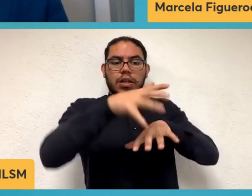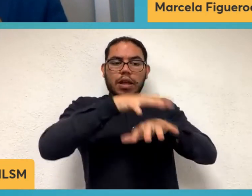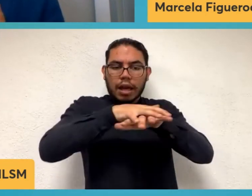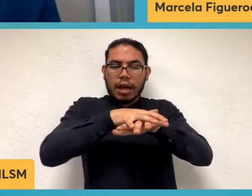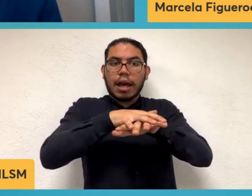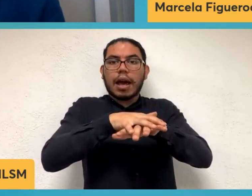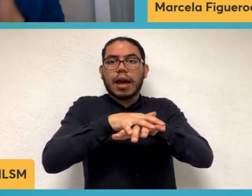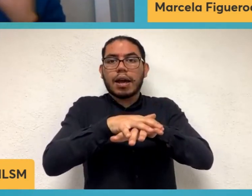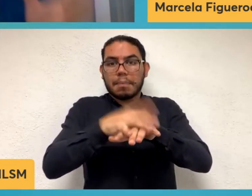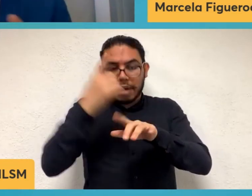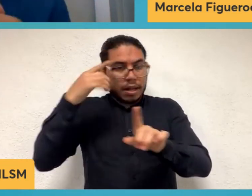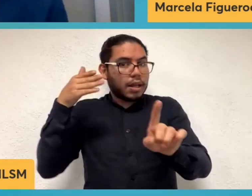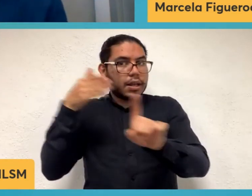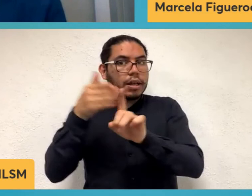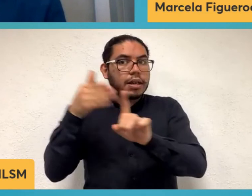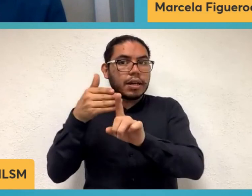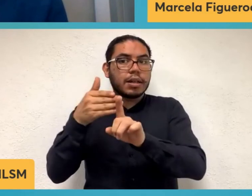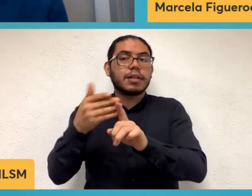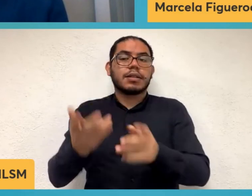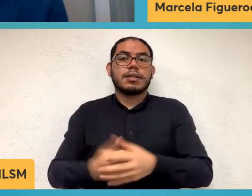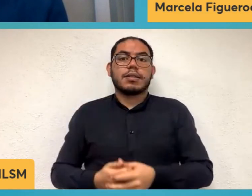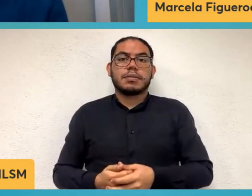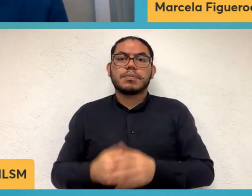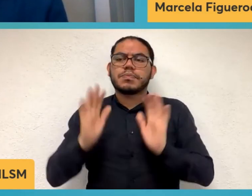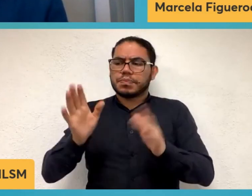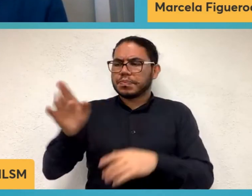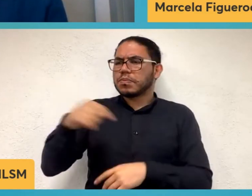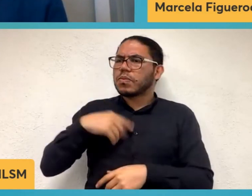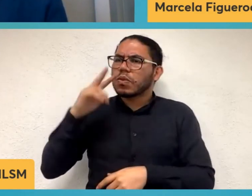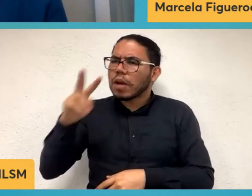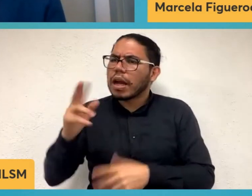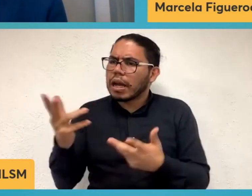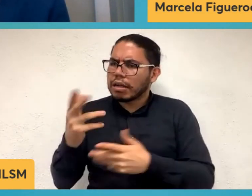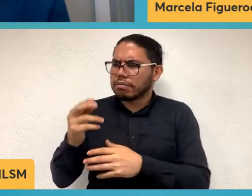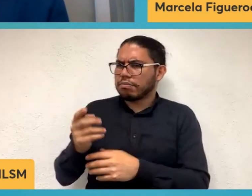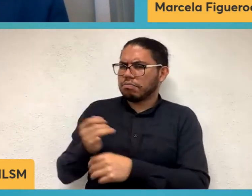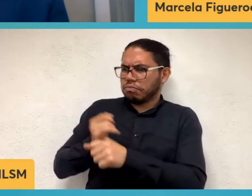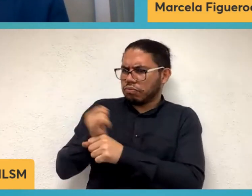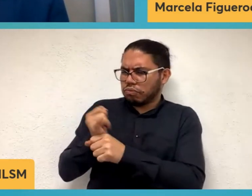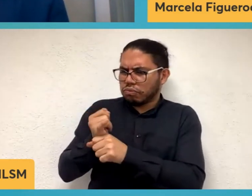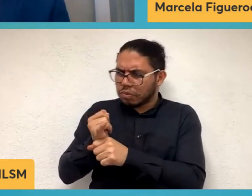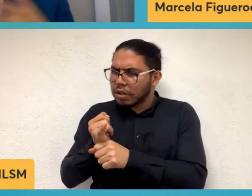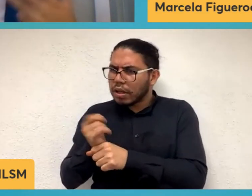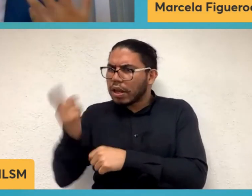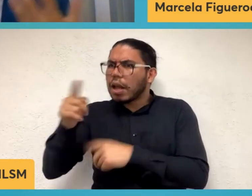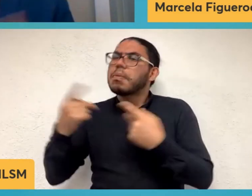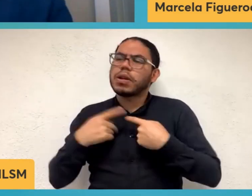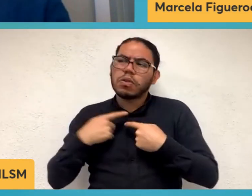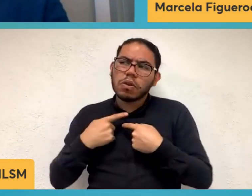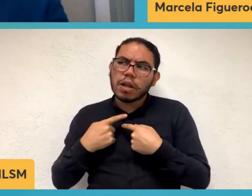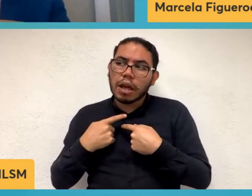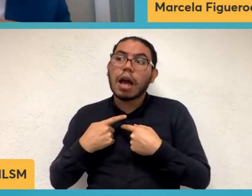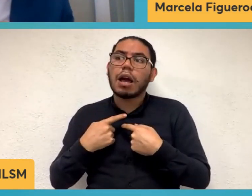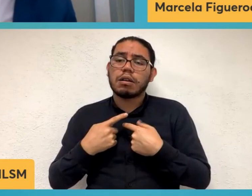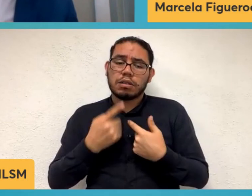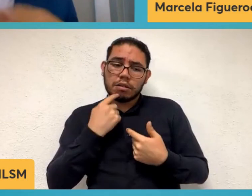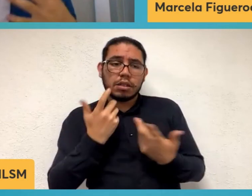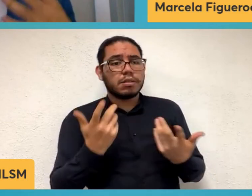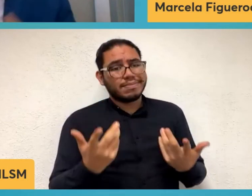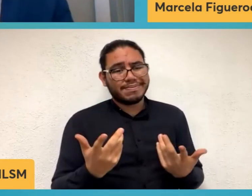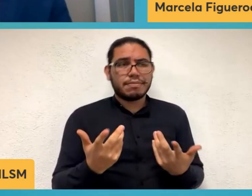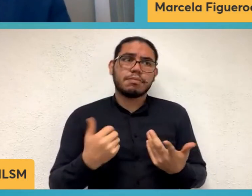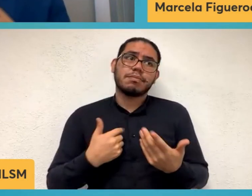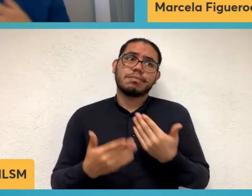les preguntamos, oye, ¿ya hiciste tu análisis de involucrados? No, es que nos hace falta dinero en